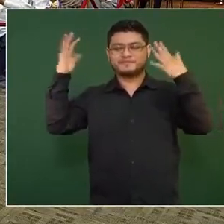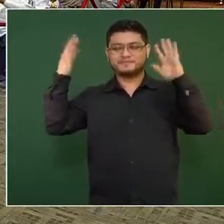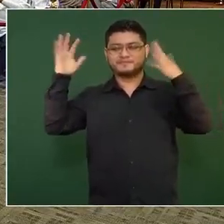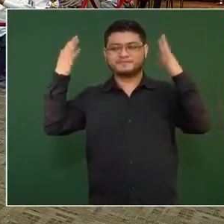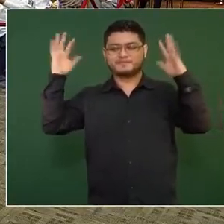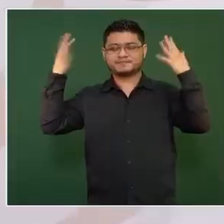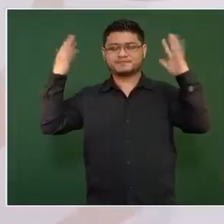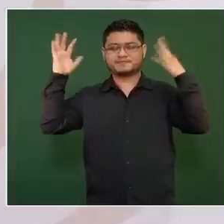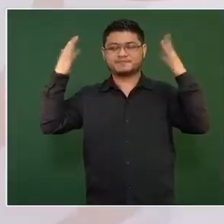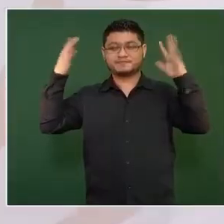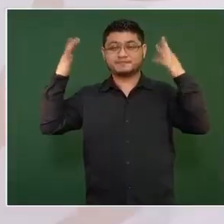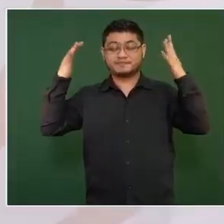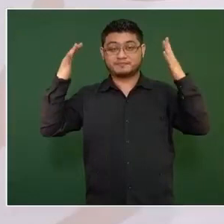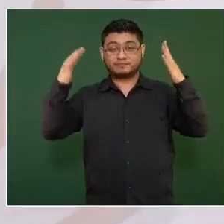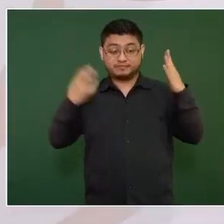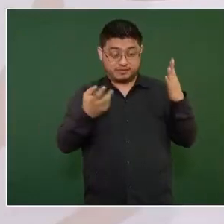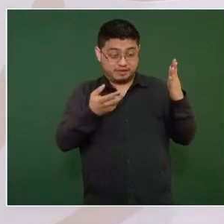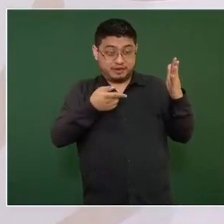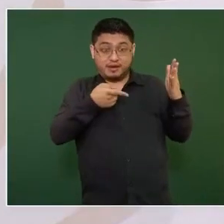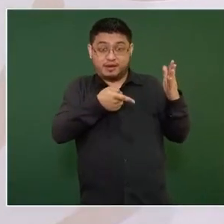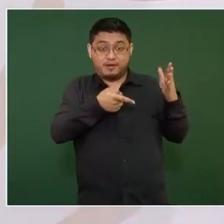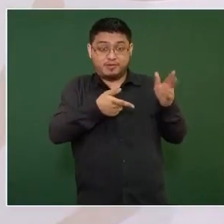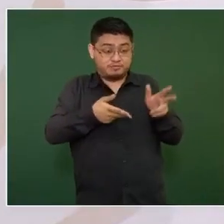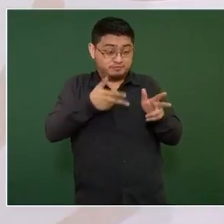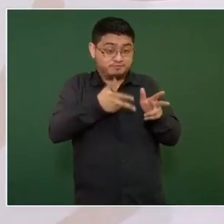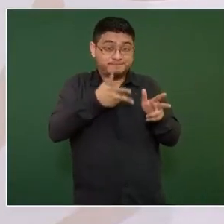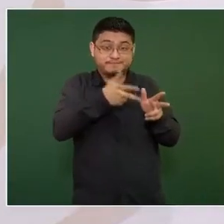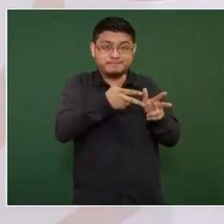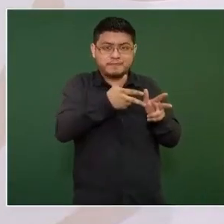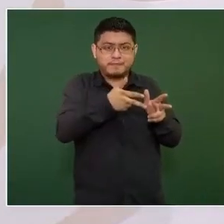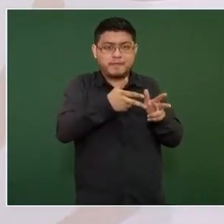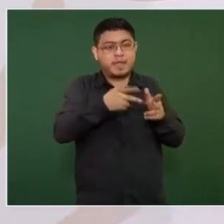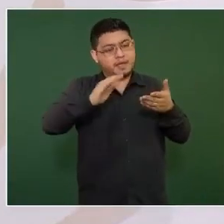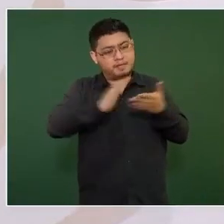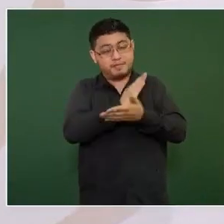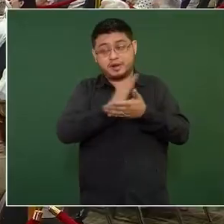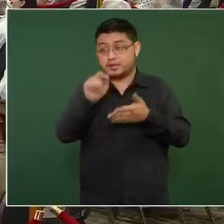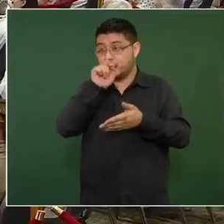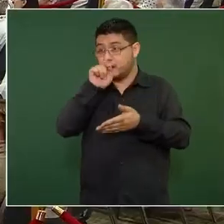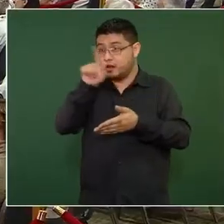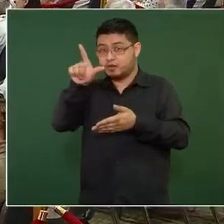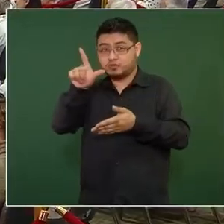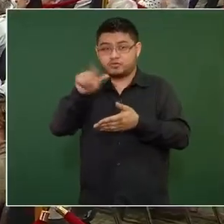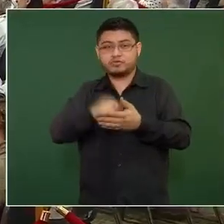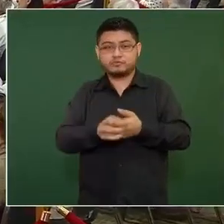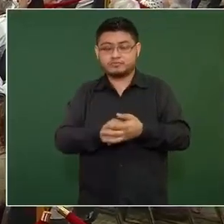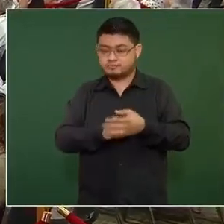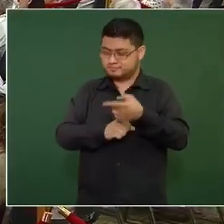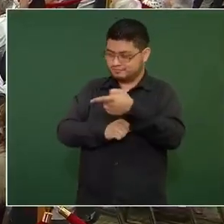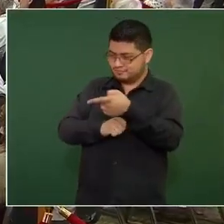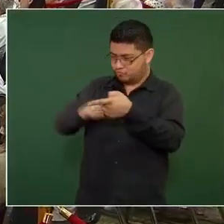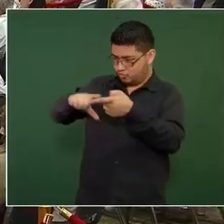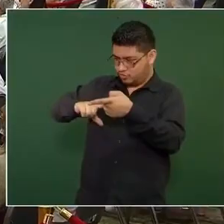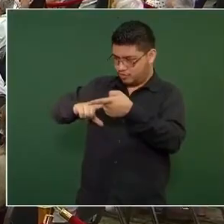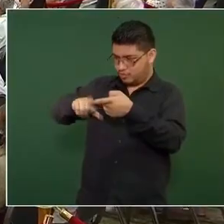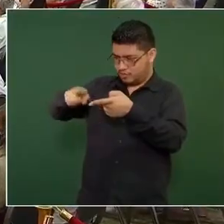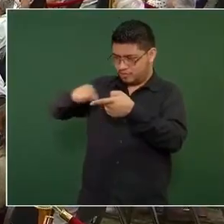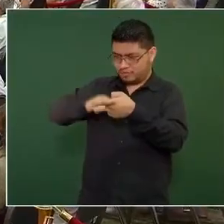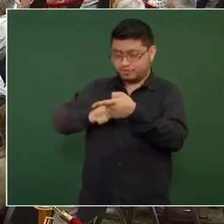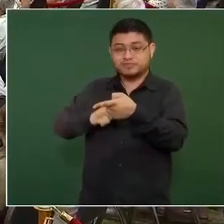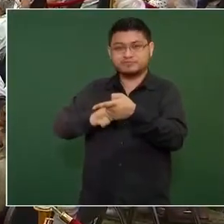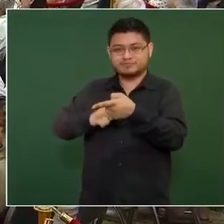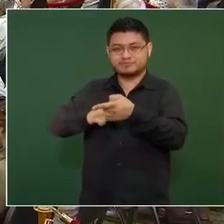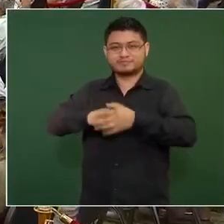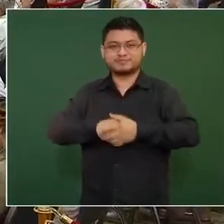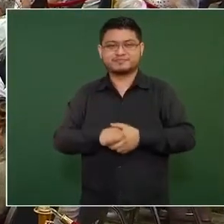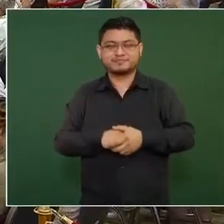Porque son estos trenes, más los de Jalisco, que aquí está su gobernador,